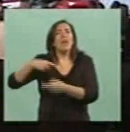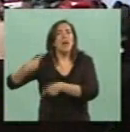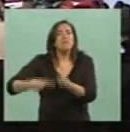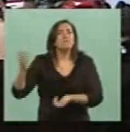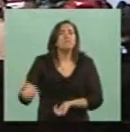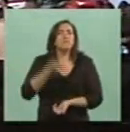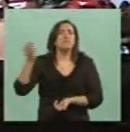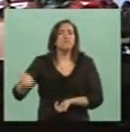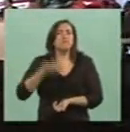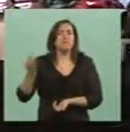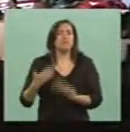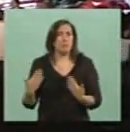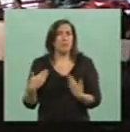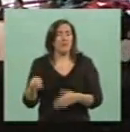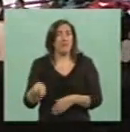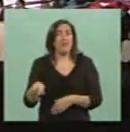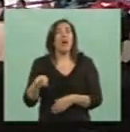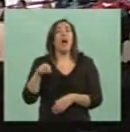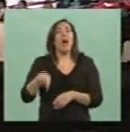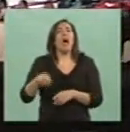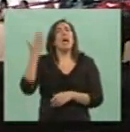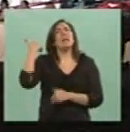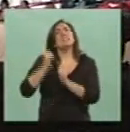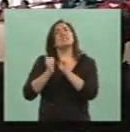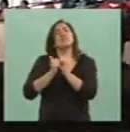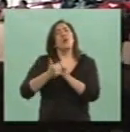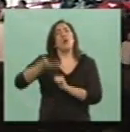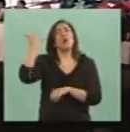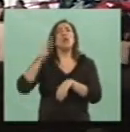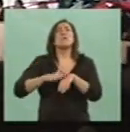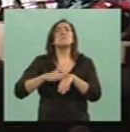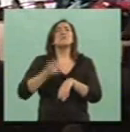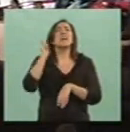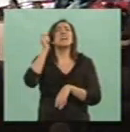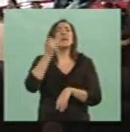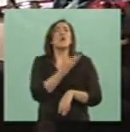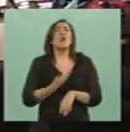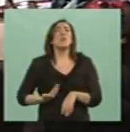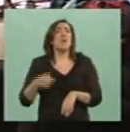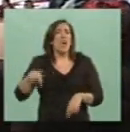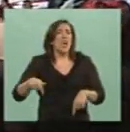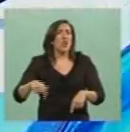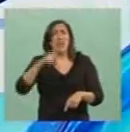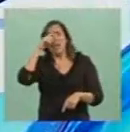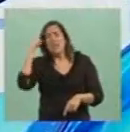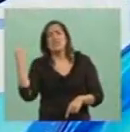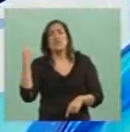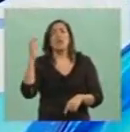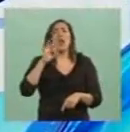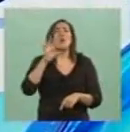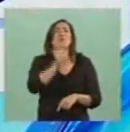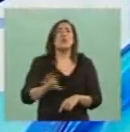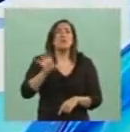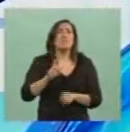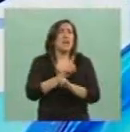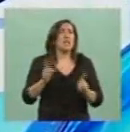desarrollo muy inarmónico que nos viene desde el fondo de la historia, no es responsabilidad de ningún gobierno presente, ni nacional, ni provincial,